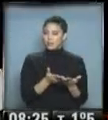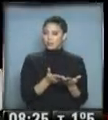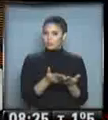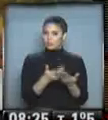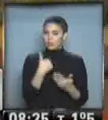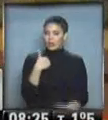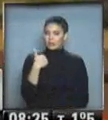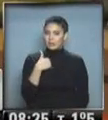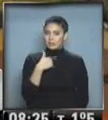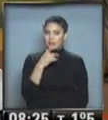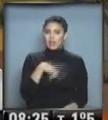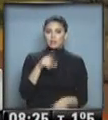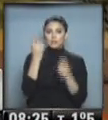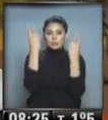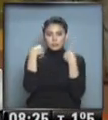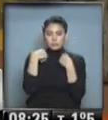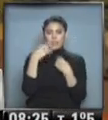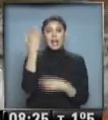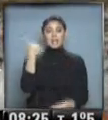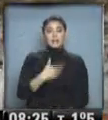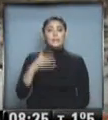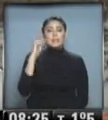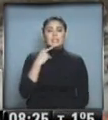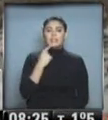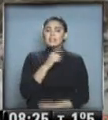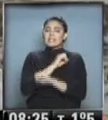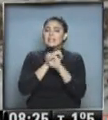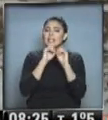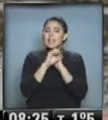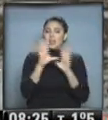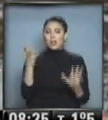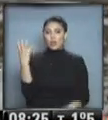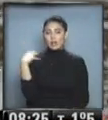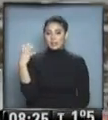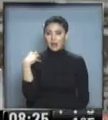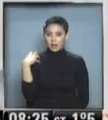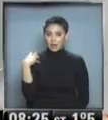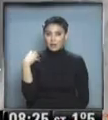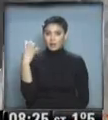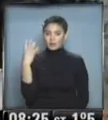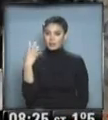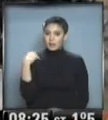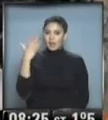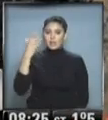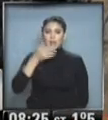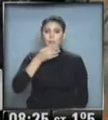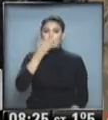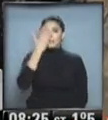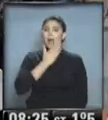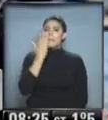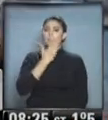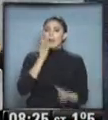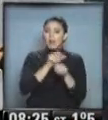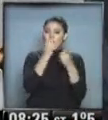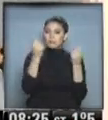privilegios en la Argentina. Es gráfico lo que ayer dijo la presidenta. El general que vendió papel prensa